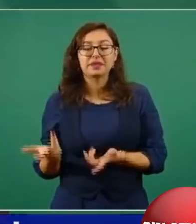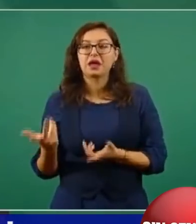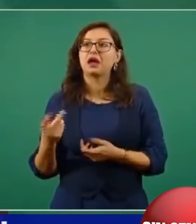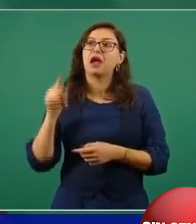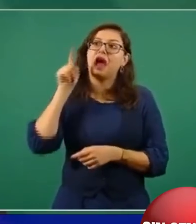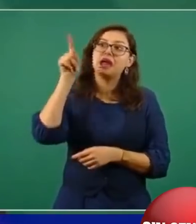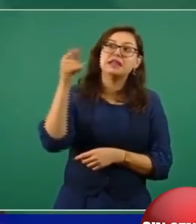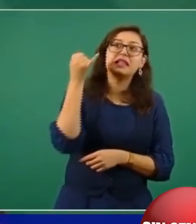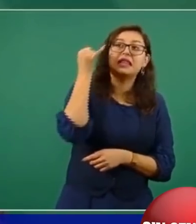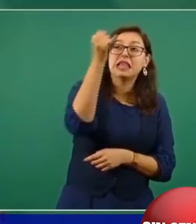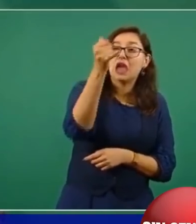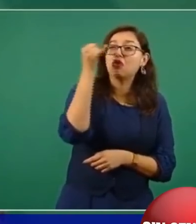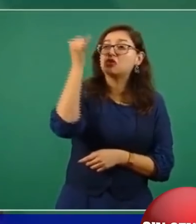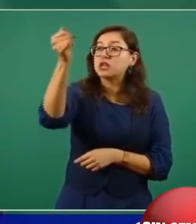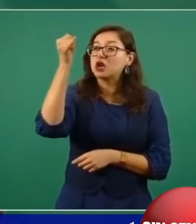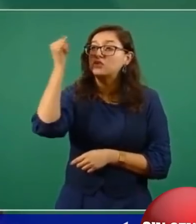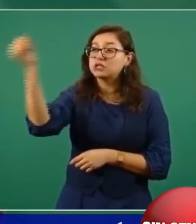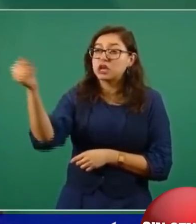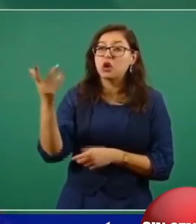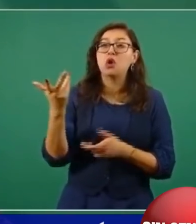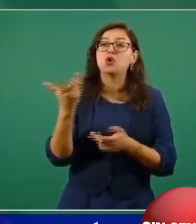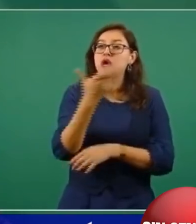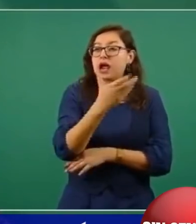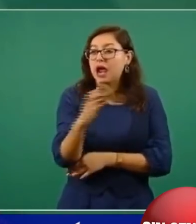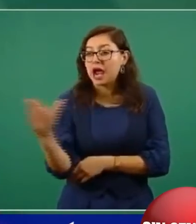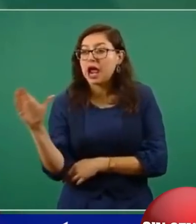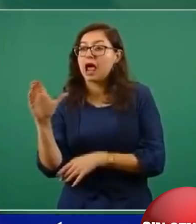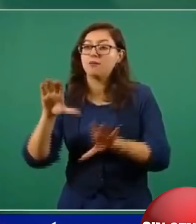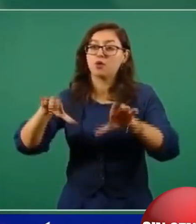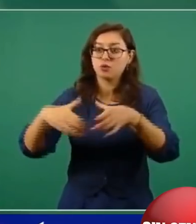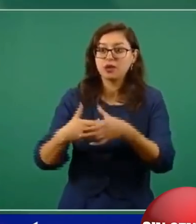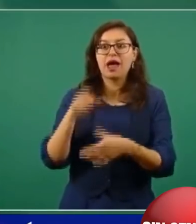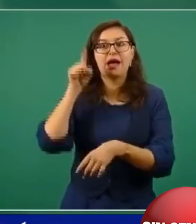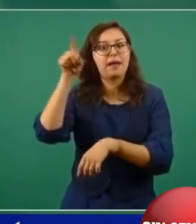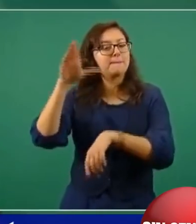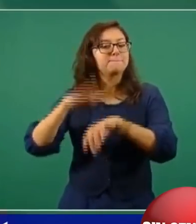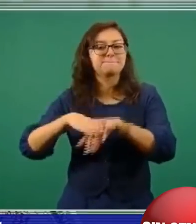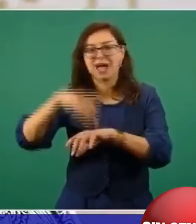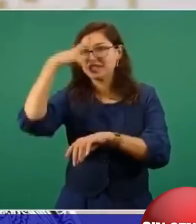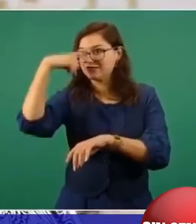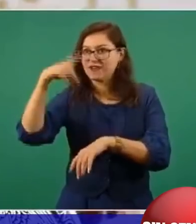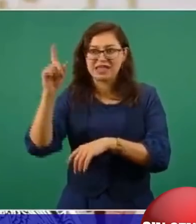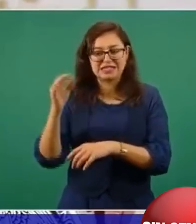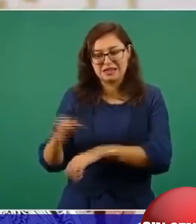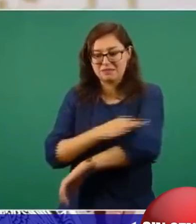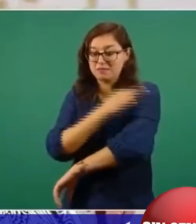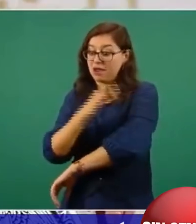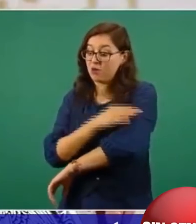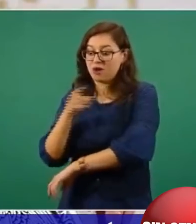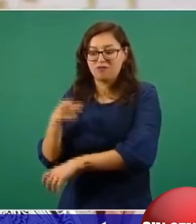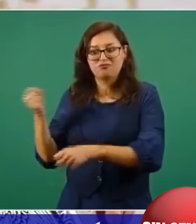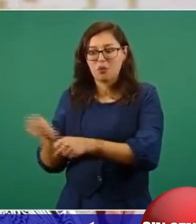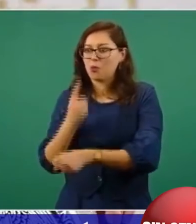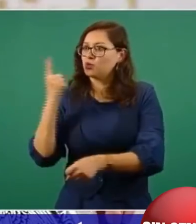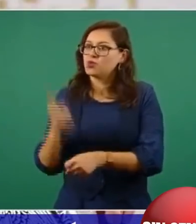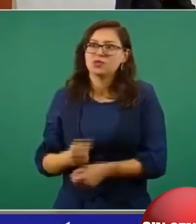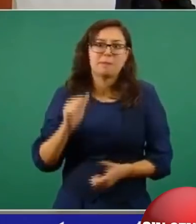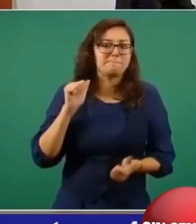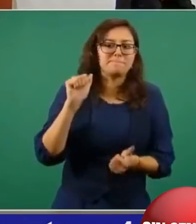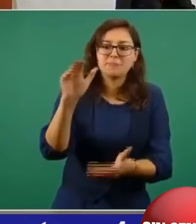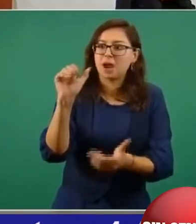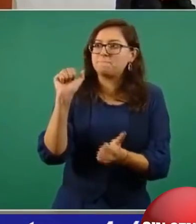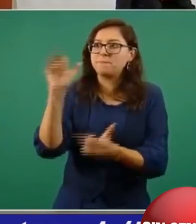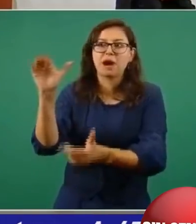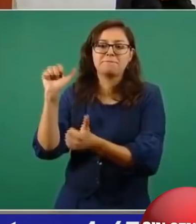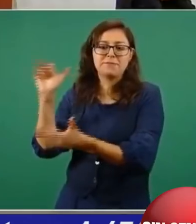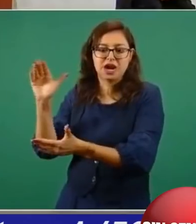distribuirla en las entidades federativas, en las zonas rurales. Entonces, ahí es donde está la oportunidad. Vean ustedes los